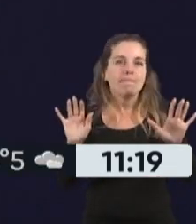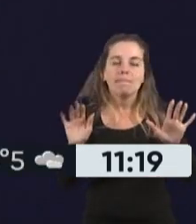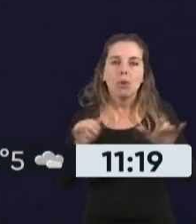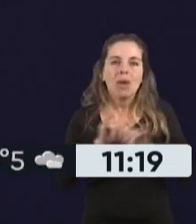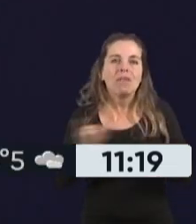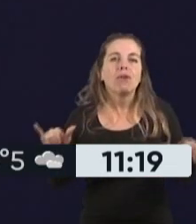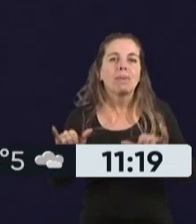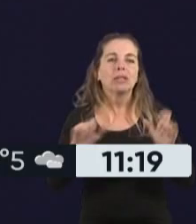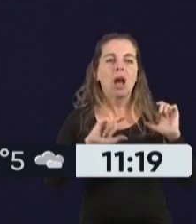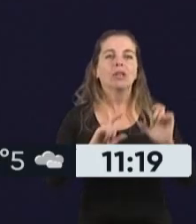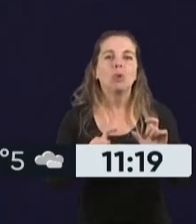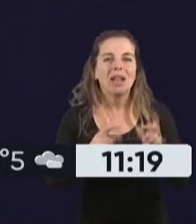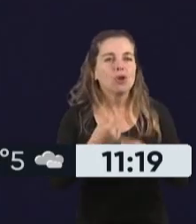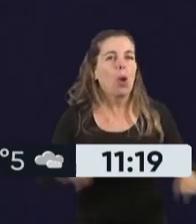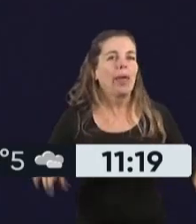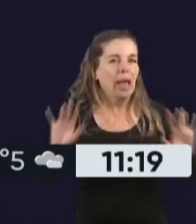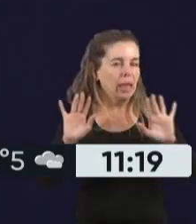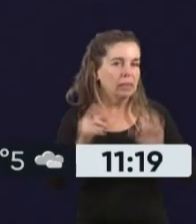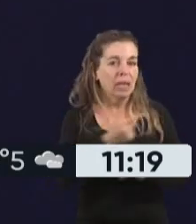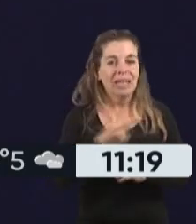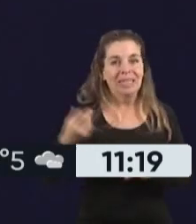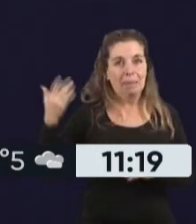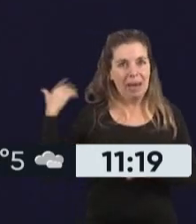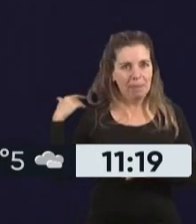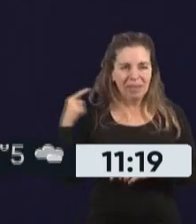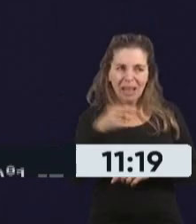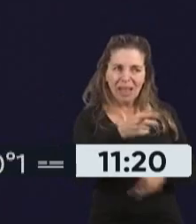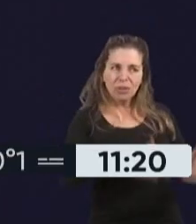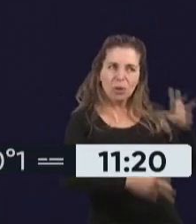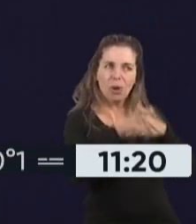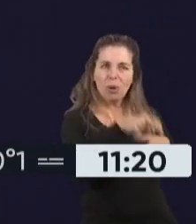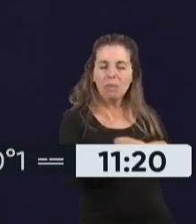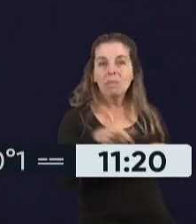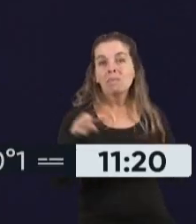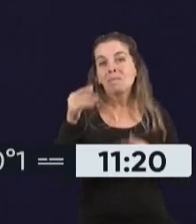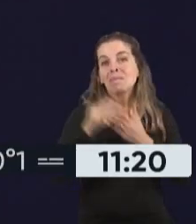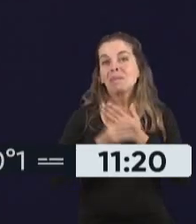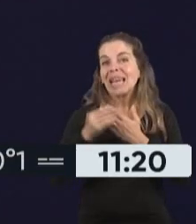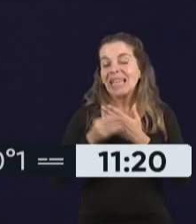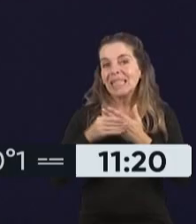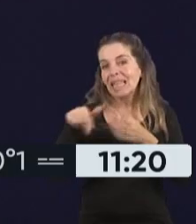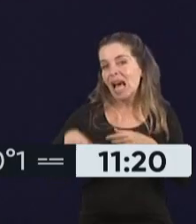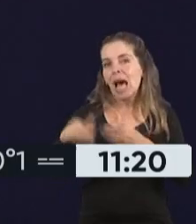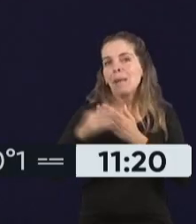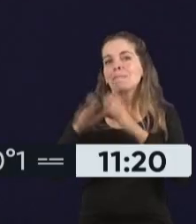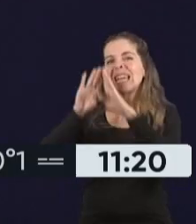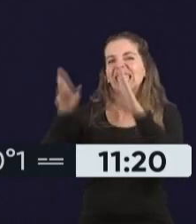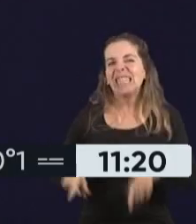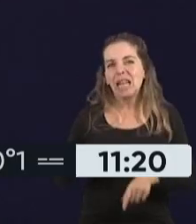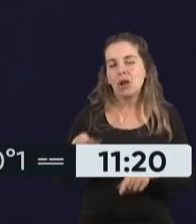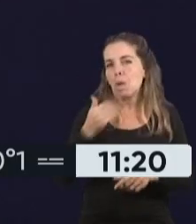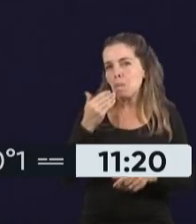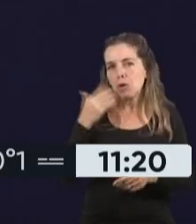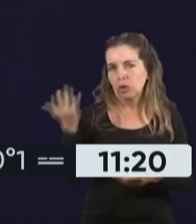información actualizada hoy, hasta la semana pasada esa información no la habíamos recibido.